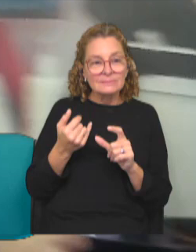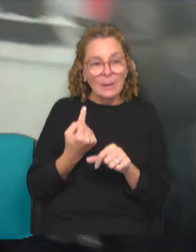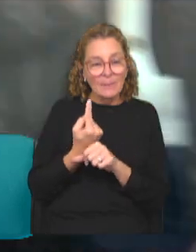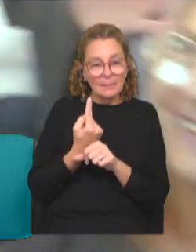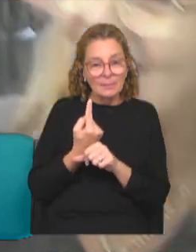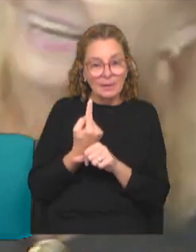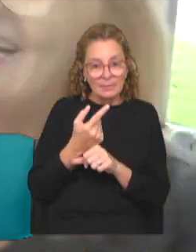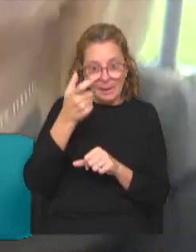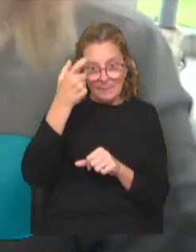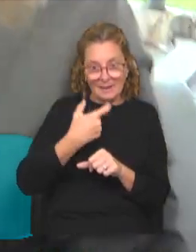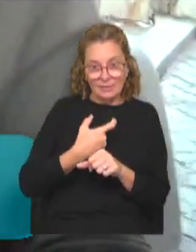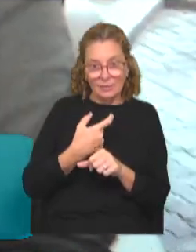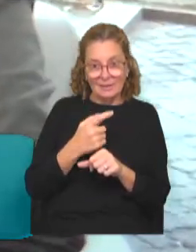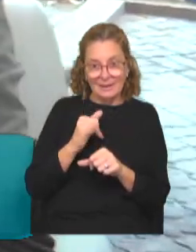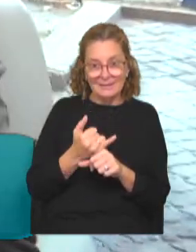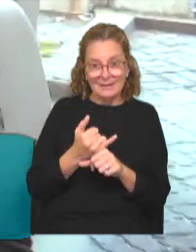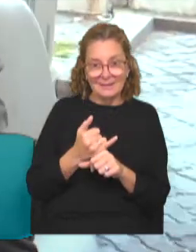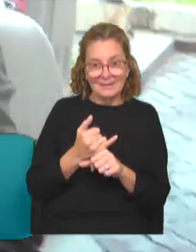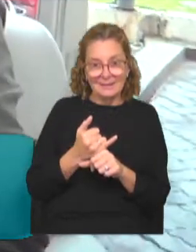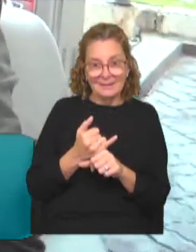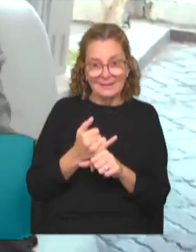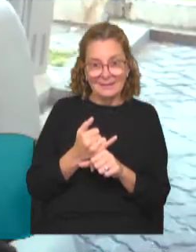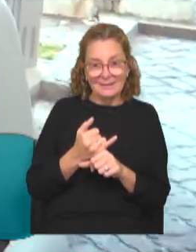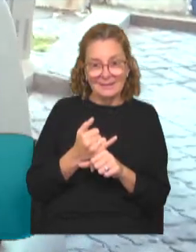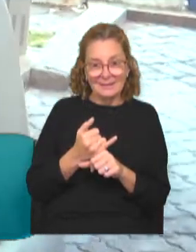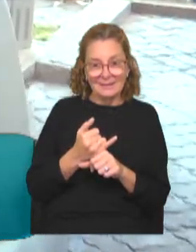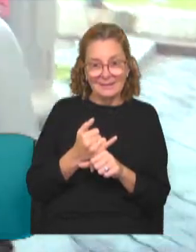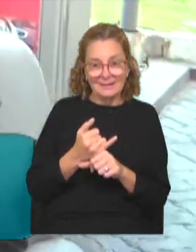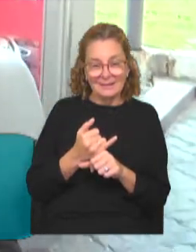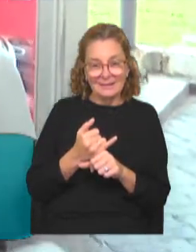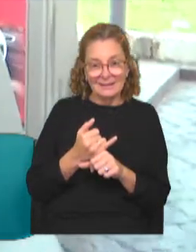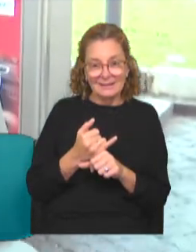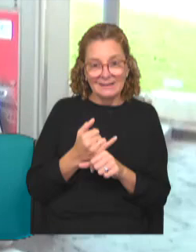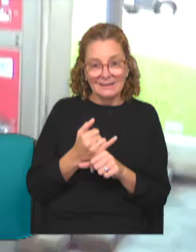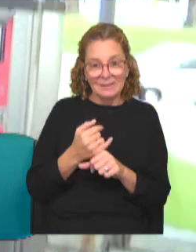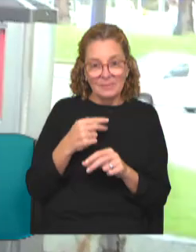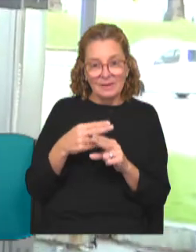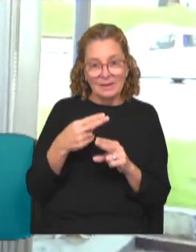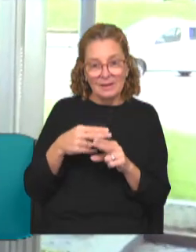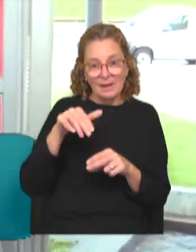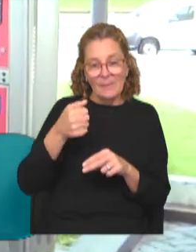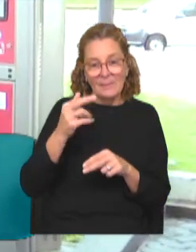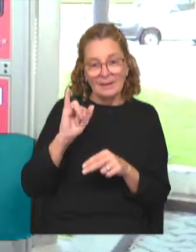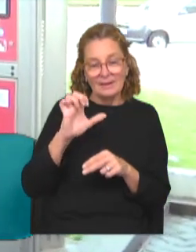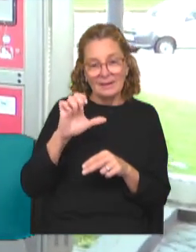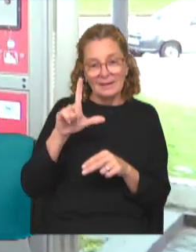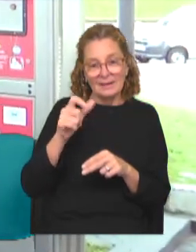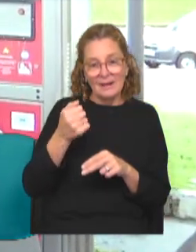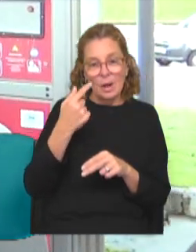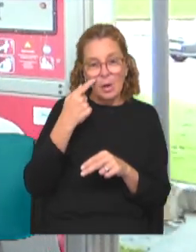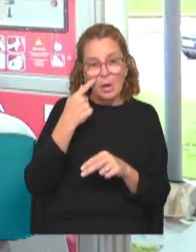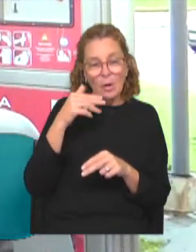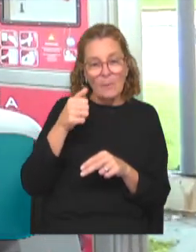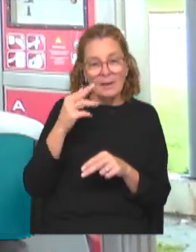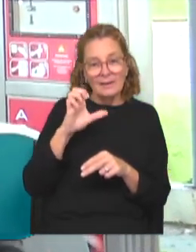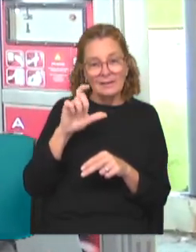una modelo, o sea, tenemos a una clienta. ¿Cómo estás? Buen día, ¿cómo te llamas? Bueno, mi nombre es Mariela y yo conozco a Marcelo